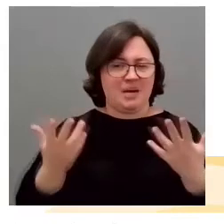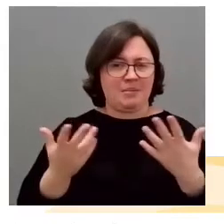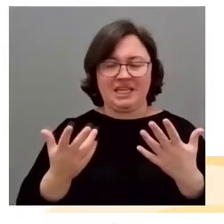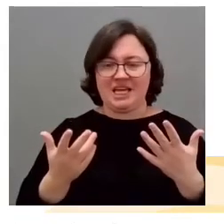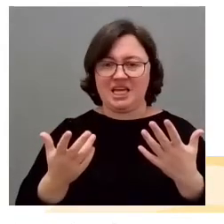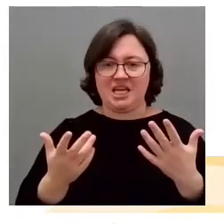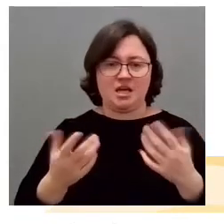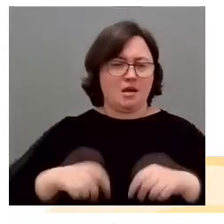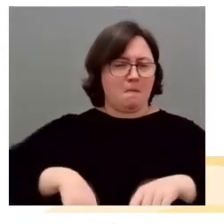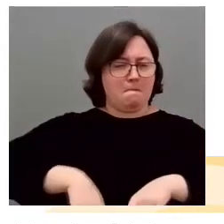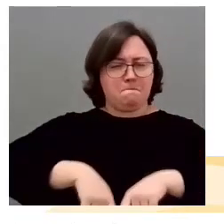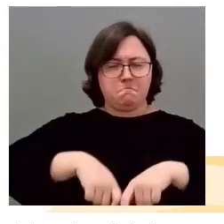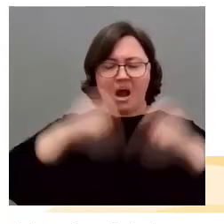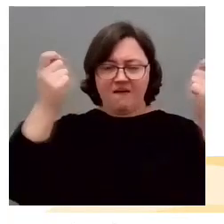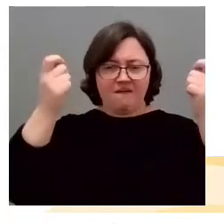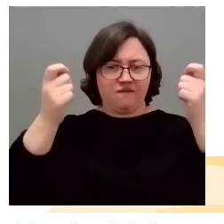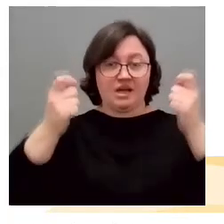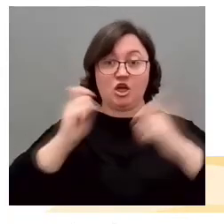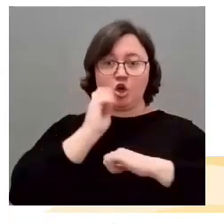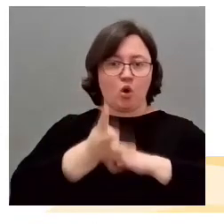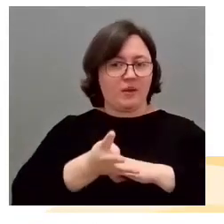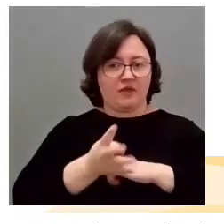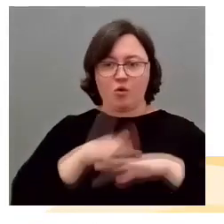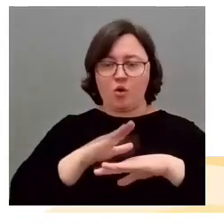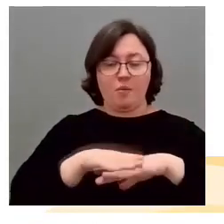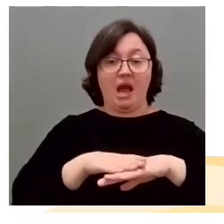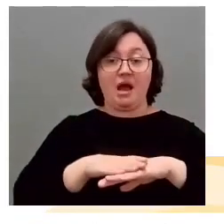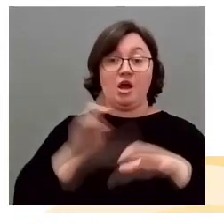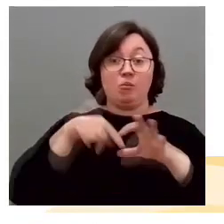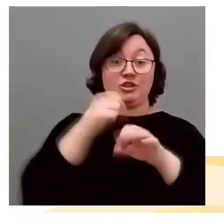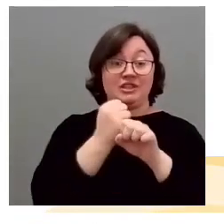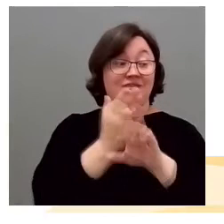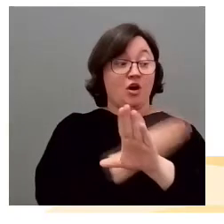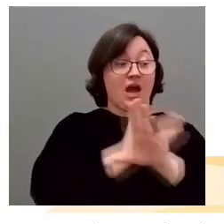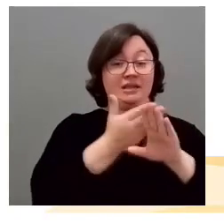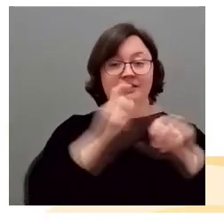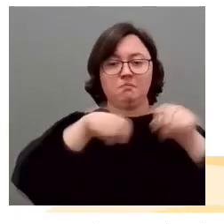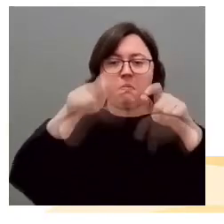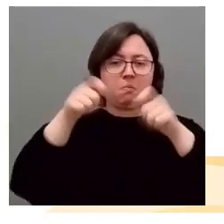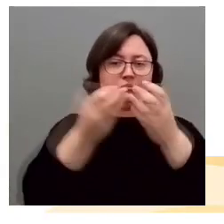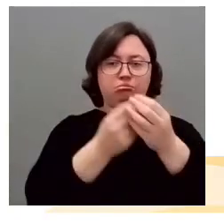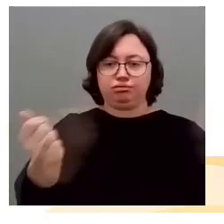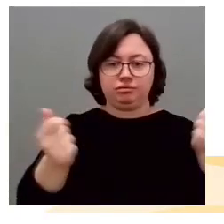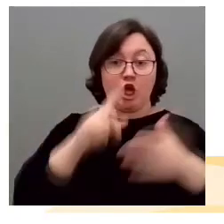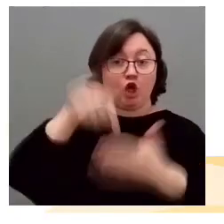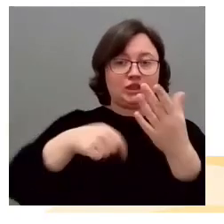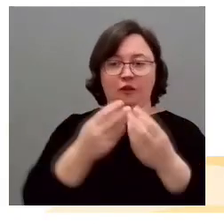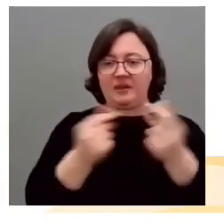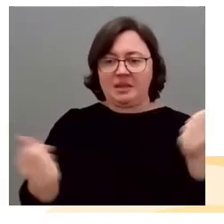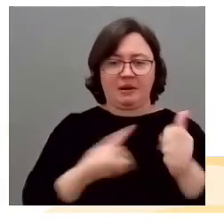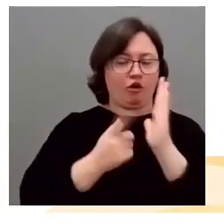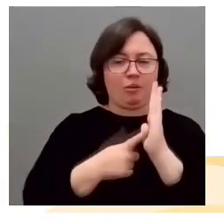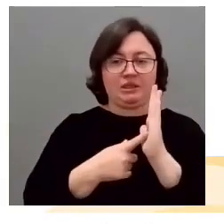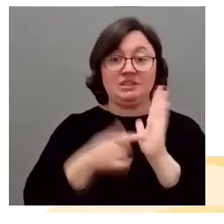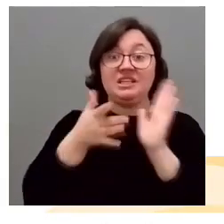marejada potente como ha sido el COVID, y muchos de los puestos de trabajo se han perdido y la contratación ha desaparecido. Con lo cual,